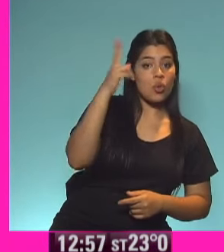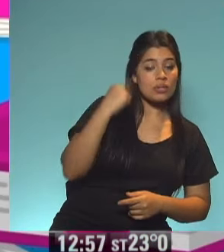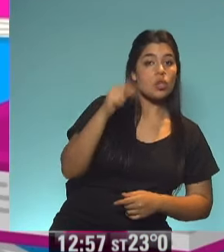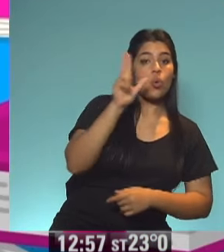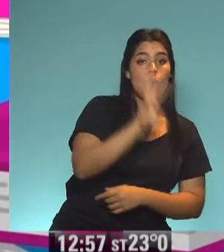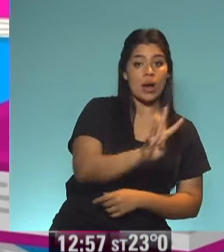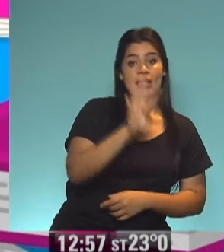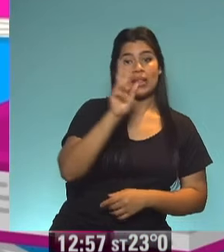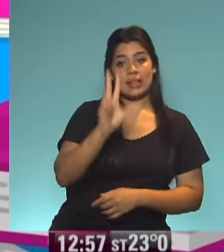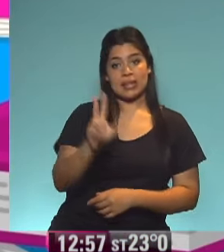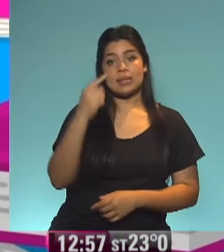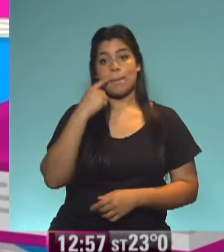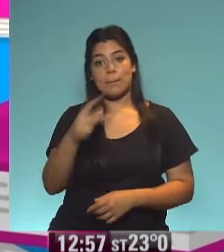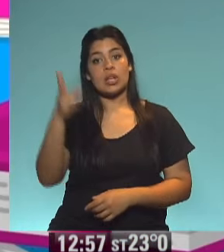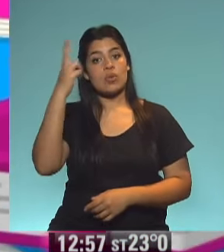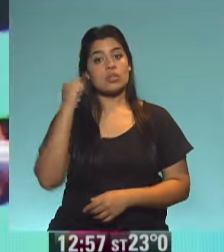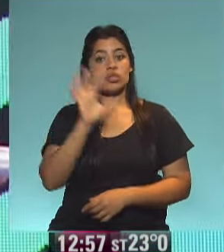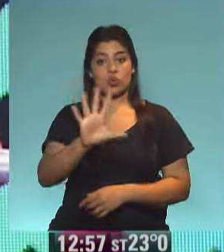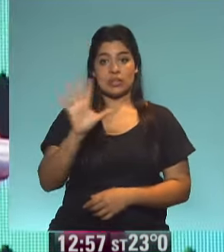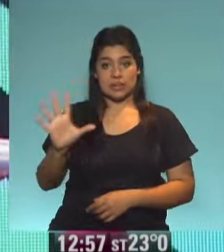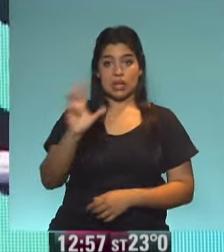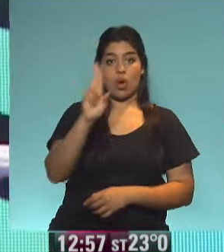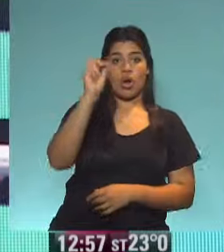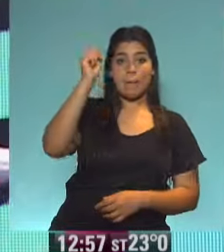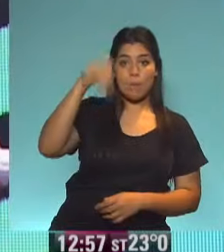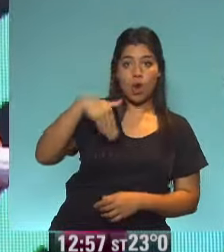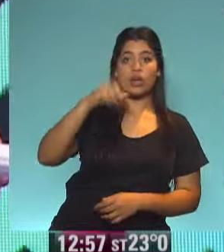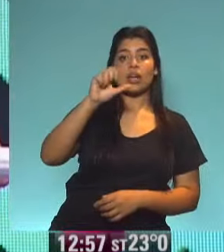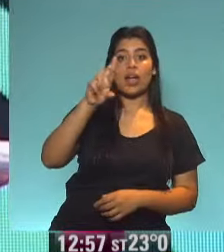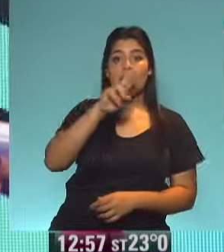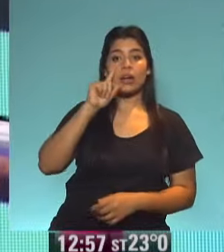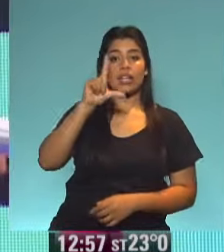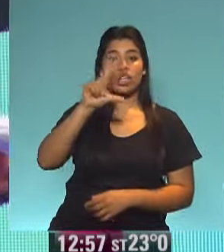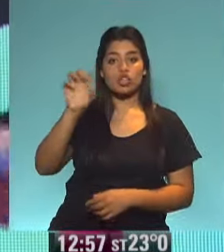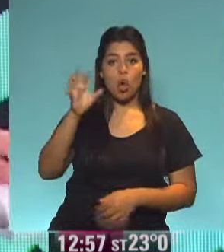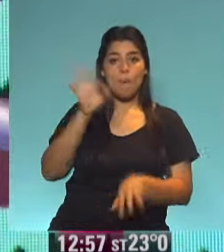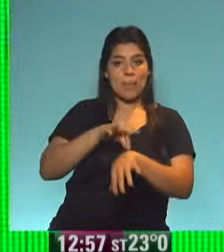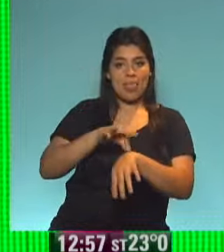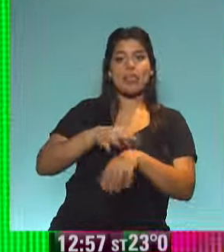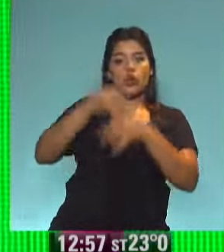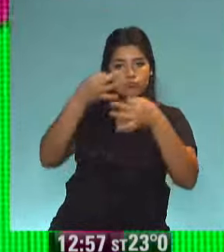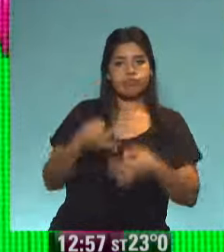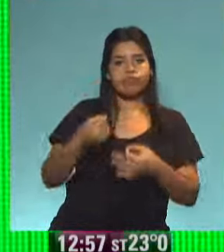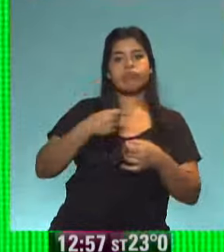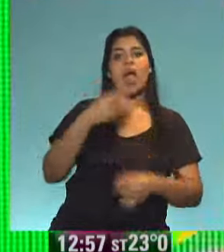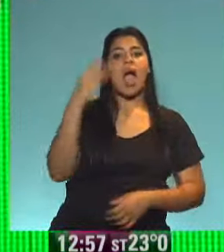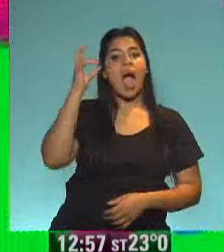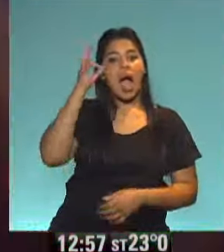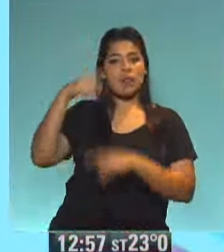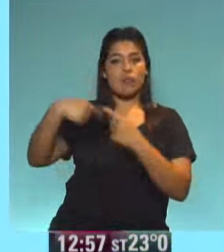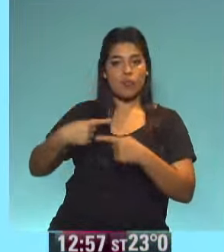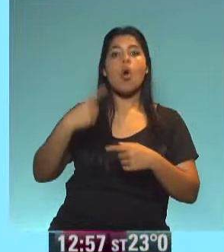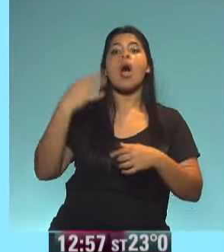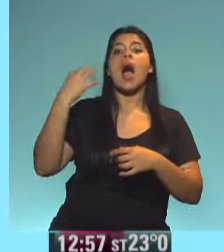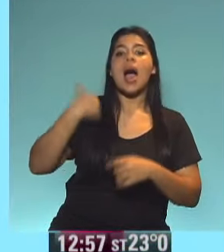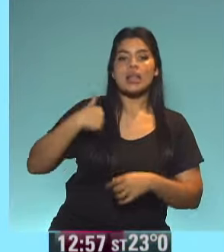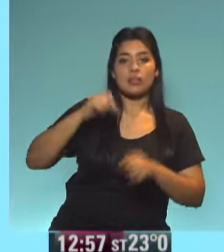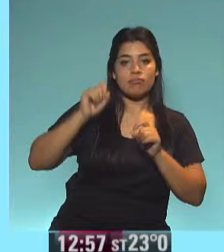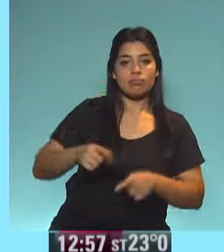y 1955, Ramón Carrillo, médico sanitarista afro-argentino, asume como ministro de salud.